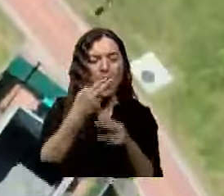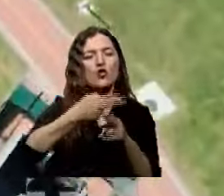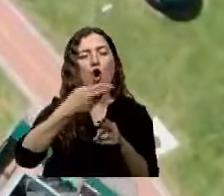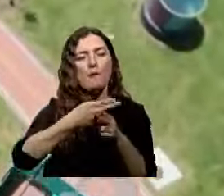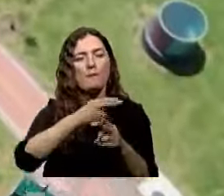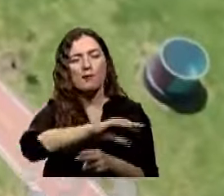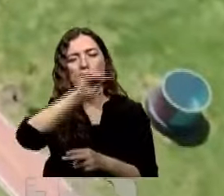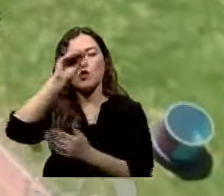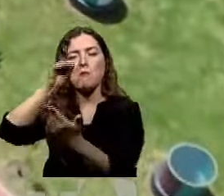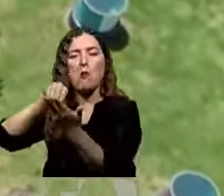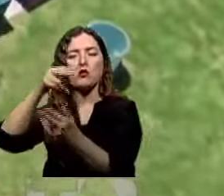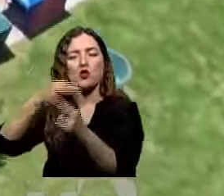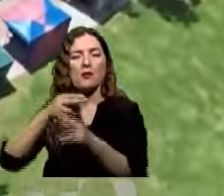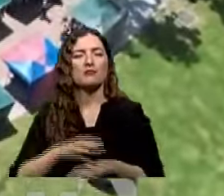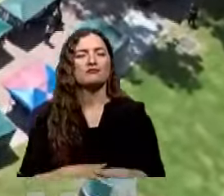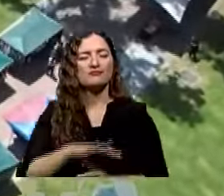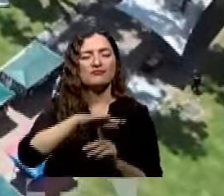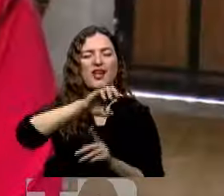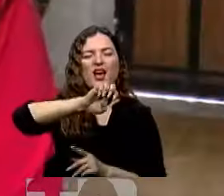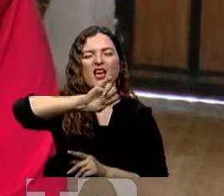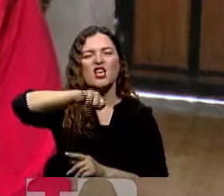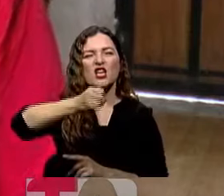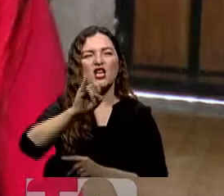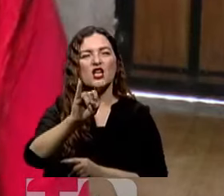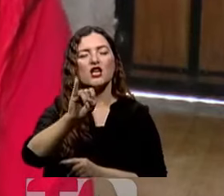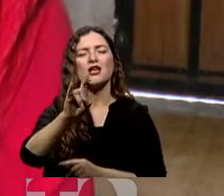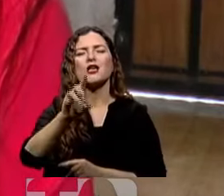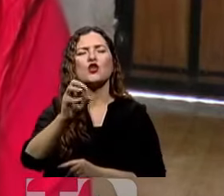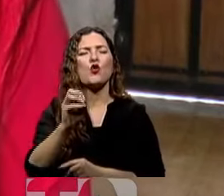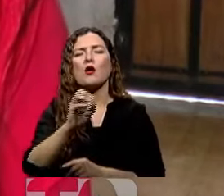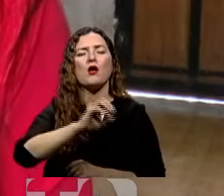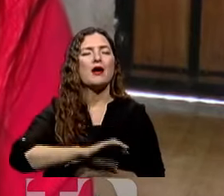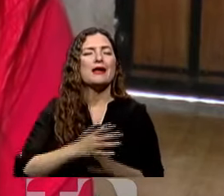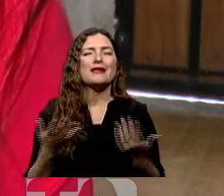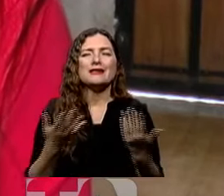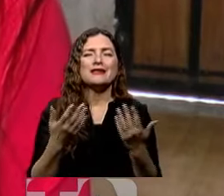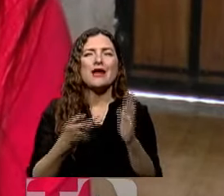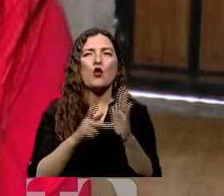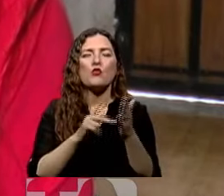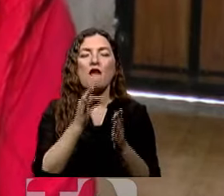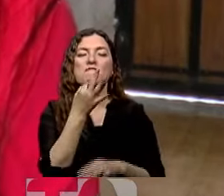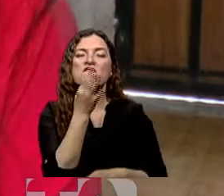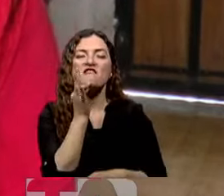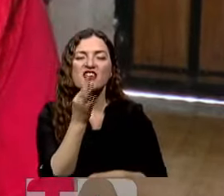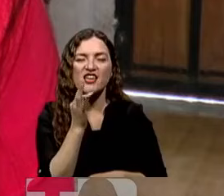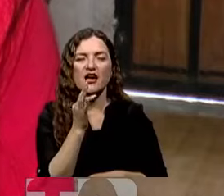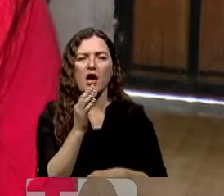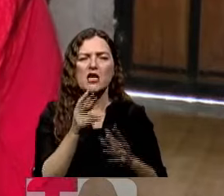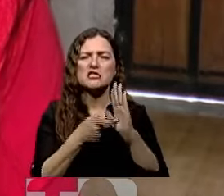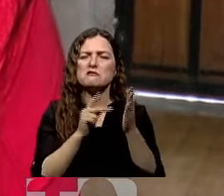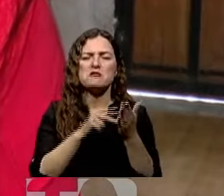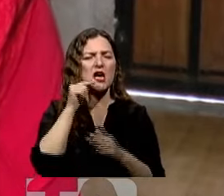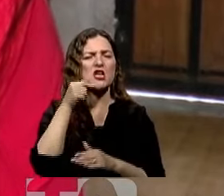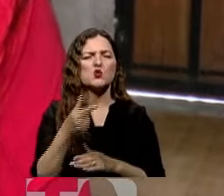nombre. En el parque elegido era una hacienda que elegido significa un lugar de pastoreo. Era